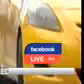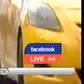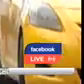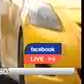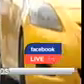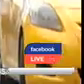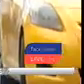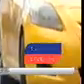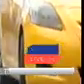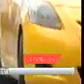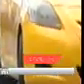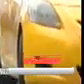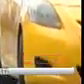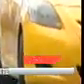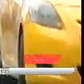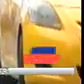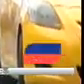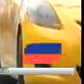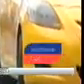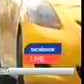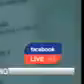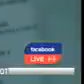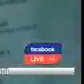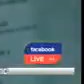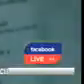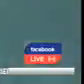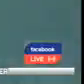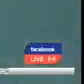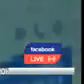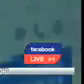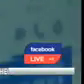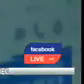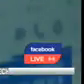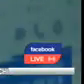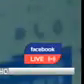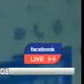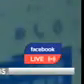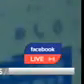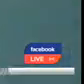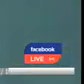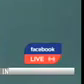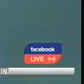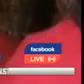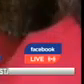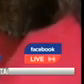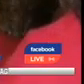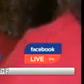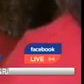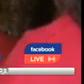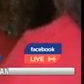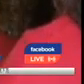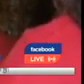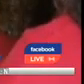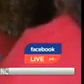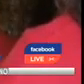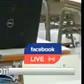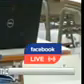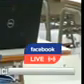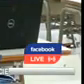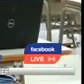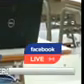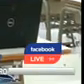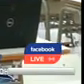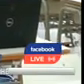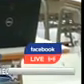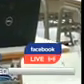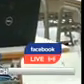San Salvador. Para el próximo jueves 6 de julio también se aprobaron disposiciones que permitirán a los empleados públicos trabajar desde casa, mientras que